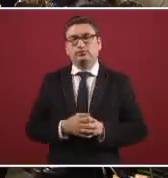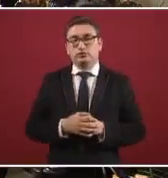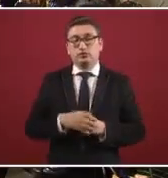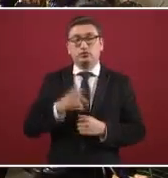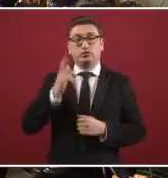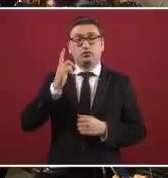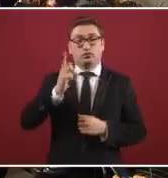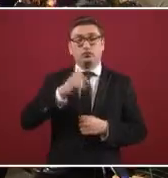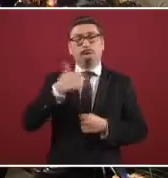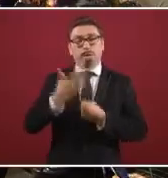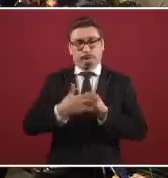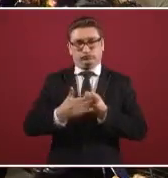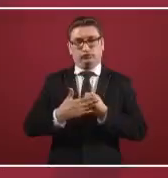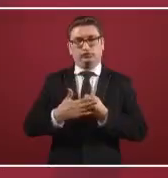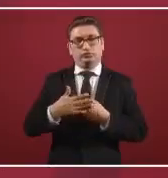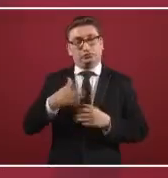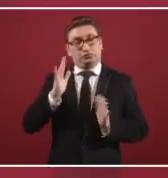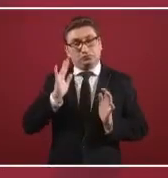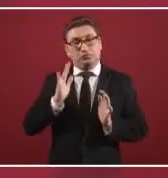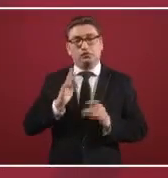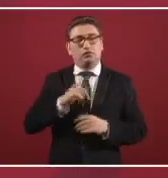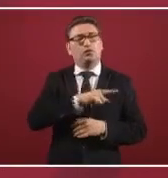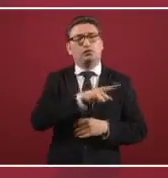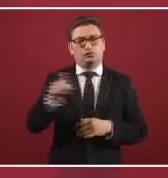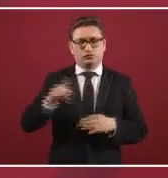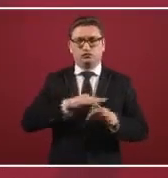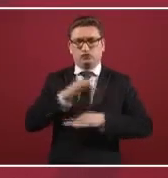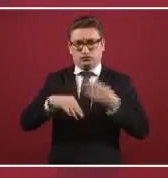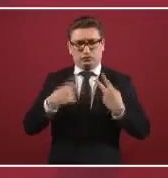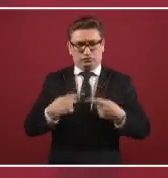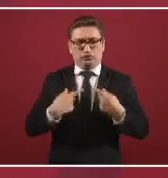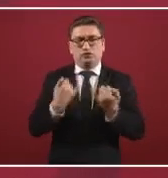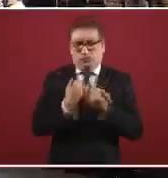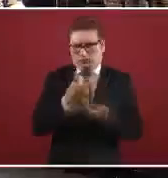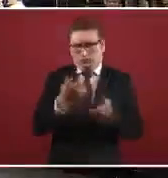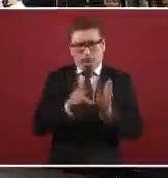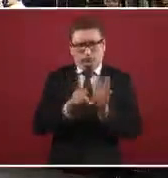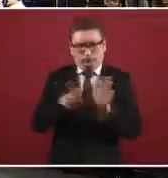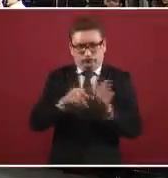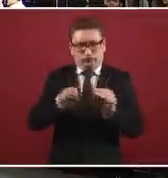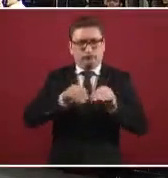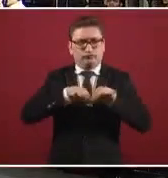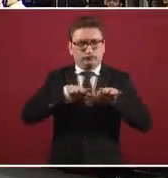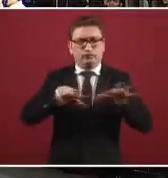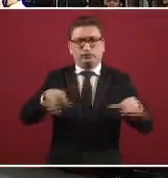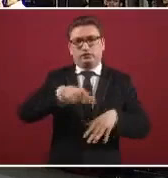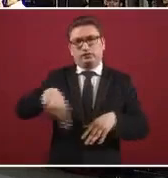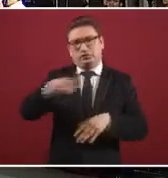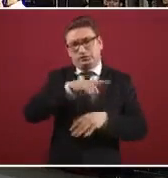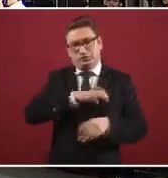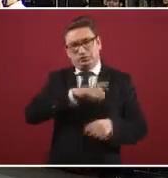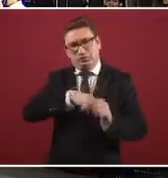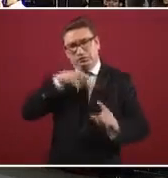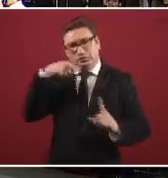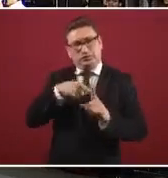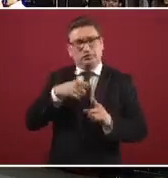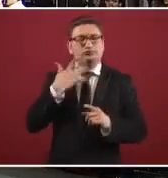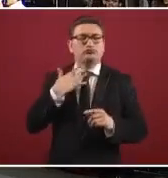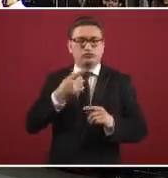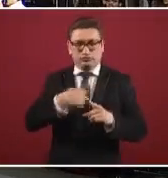pronto pueda haber un reporte, y eso es labor de ustedes como medios de comunicación, sobre todo los que son especializados en